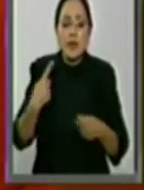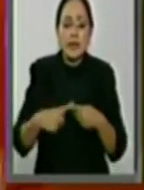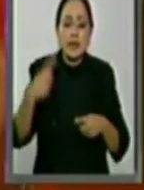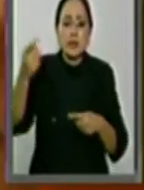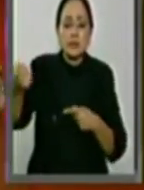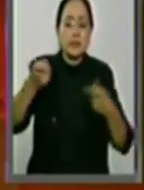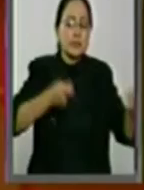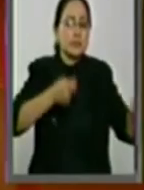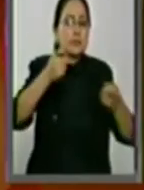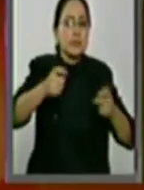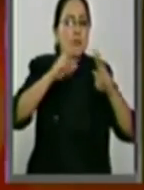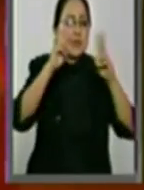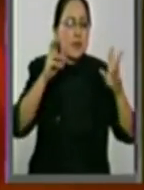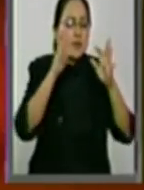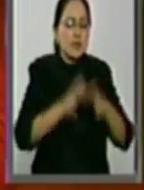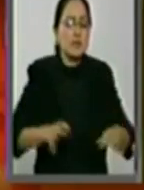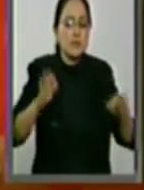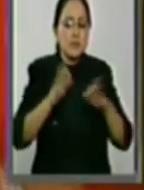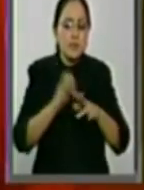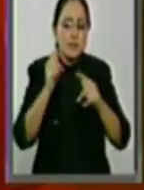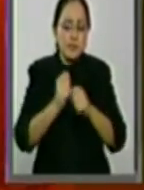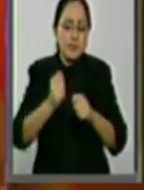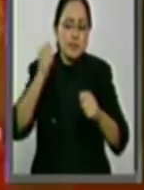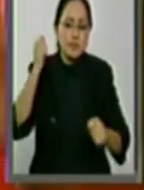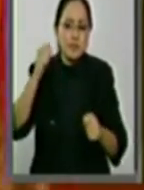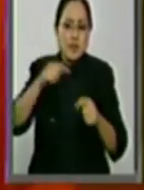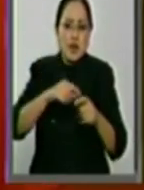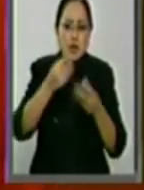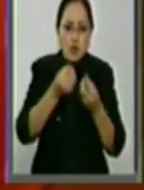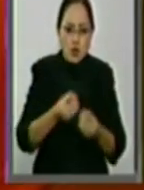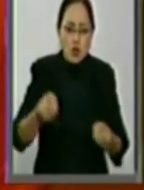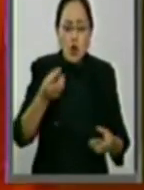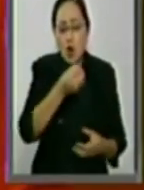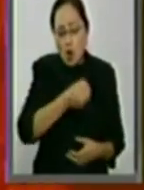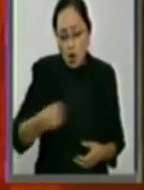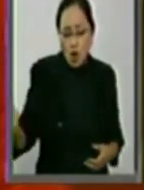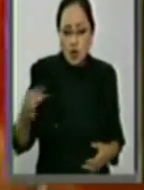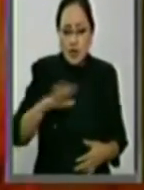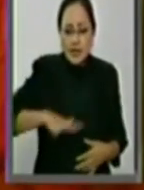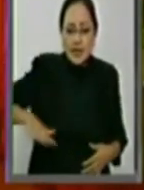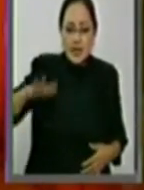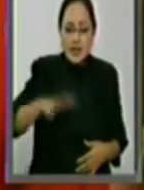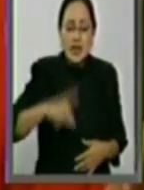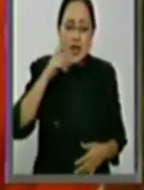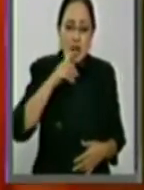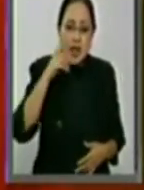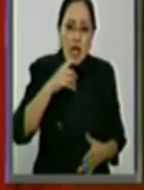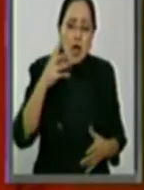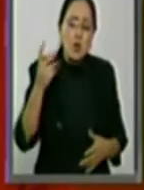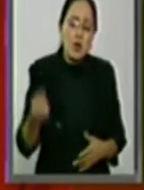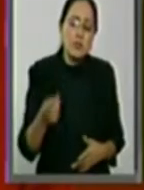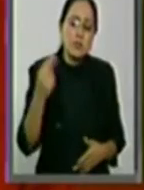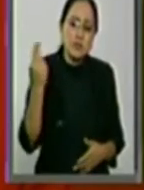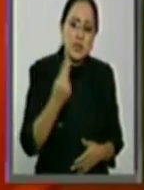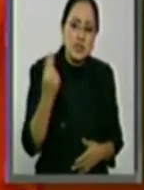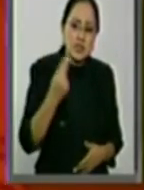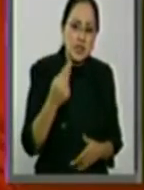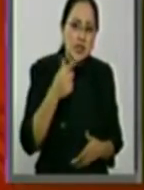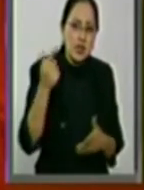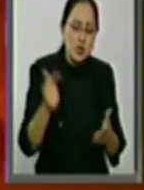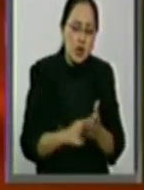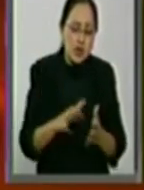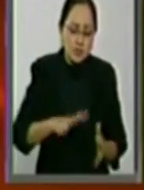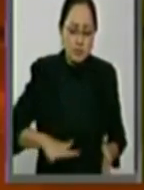transporte, como la planeación, el ordenamiento territorial, como el agua, la propia necesidad de espacios